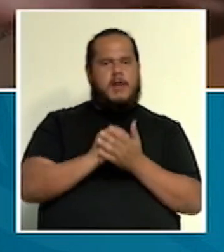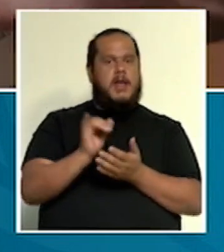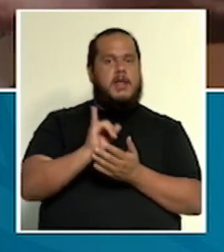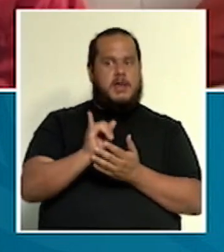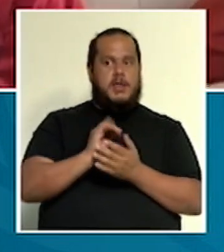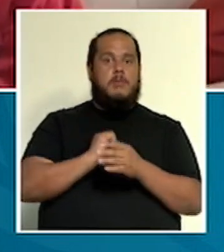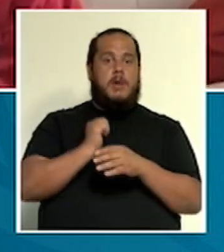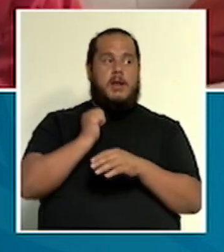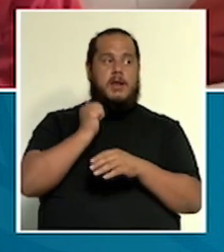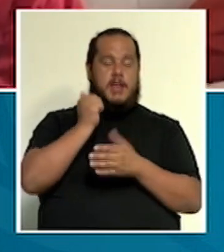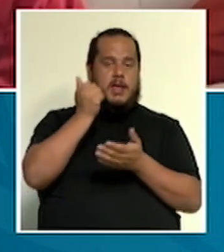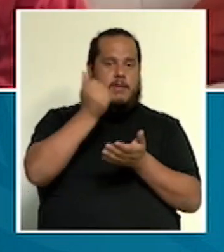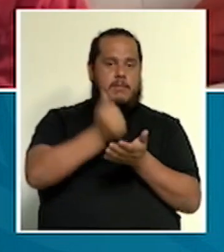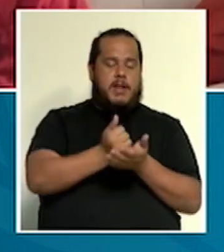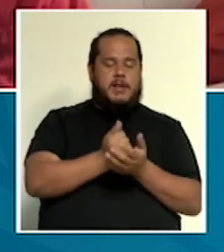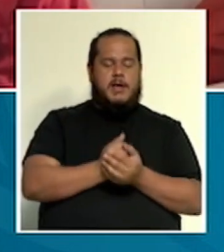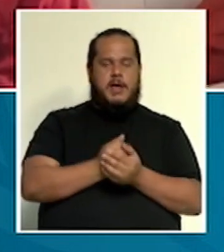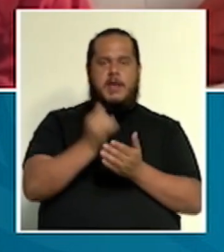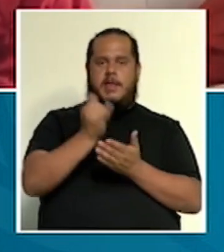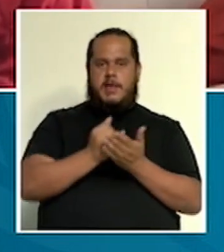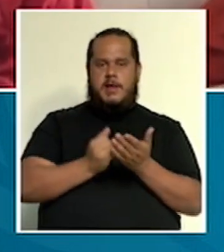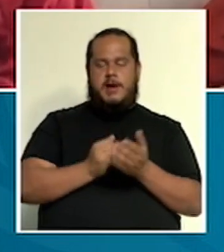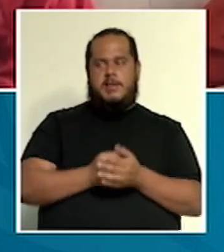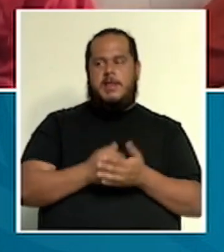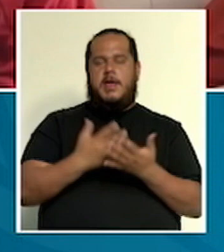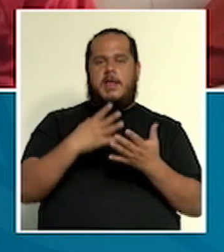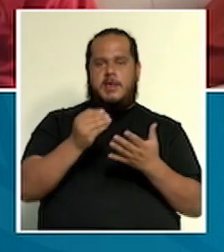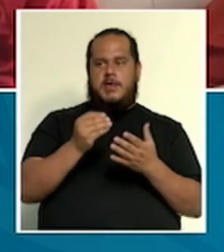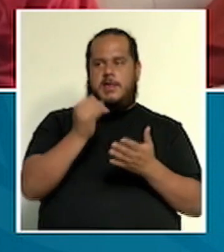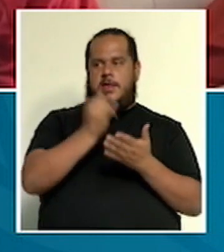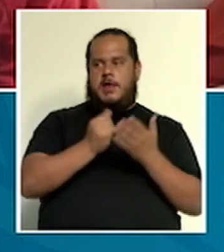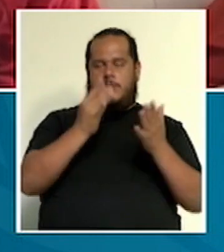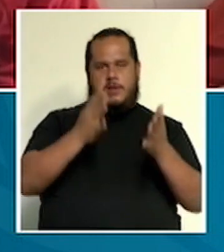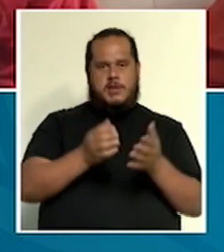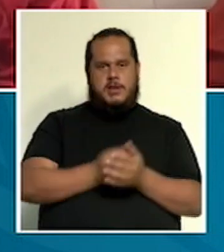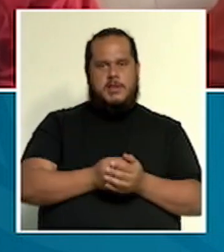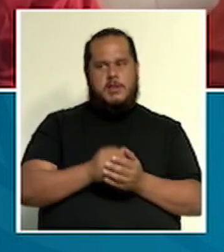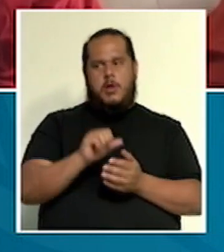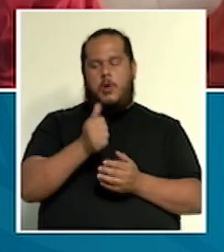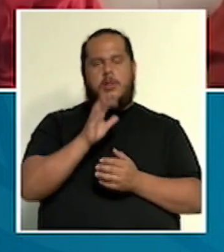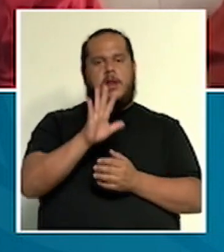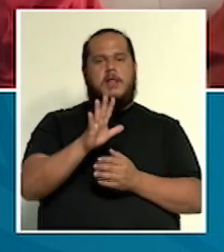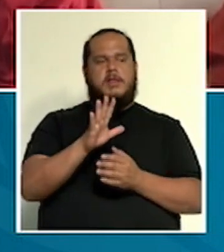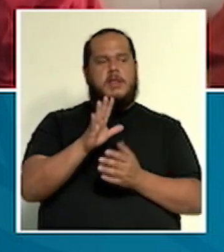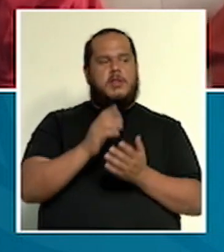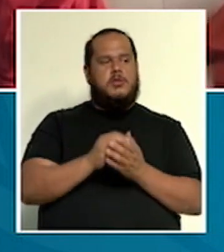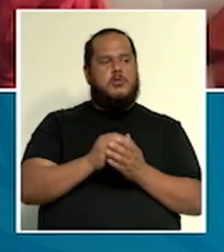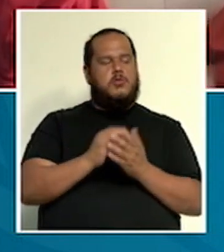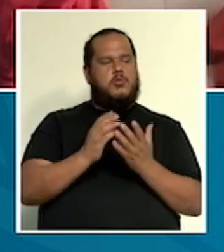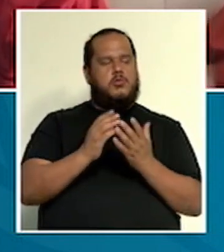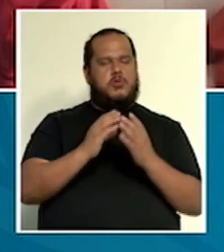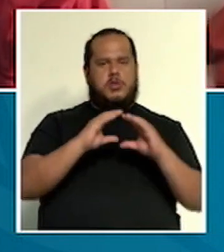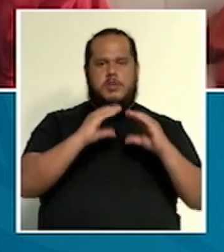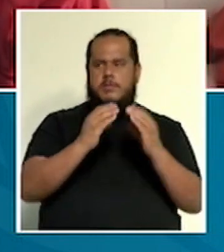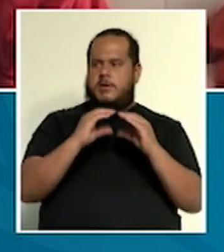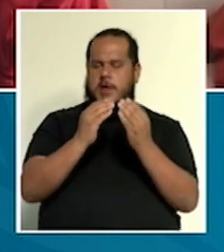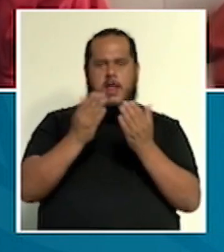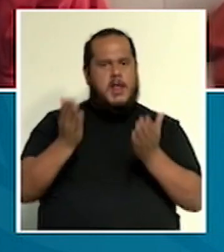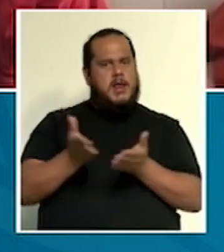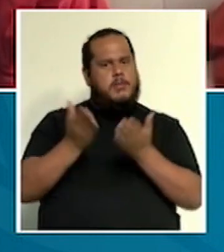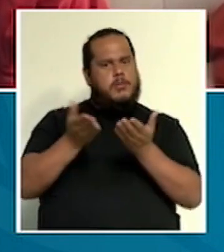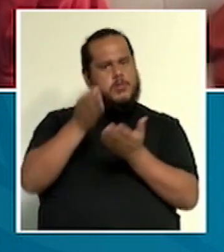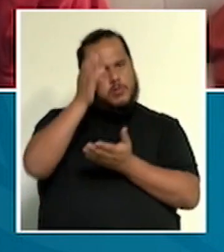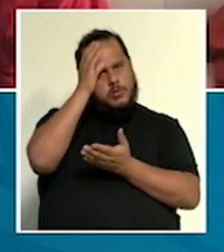también marca el arte y a los artistas. Otra de sus facetas ha sido la promoción